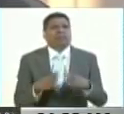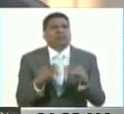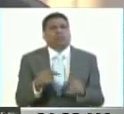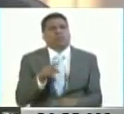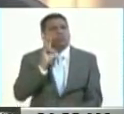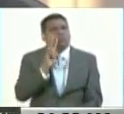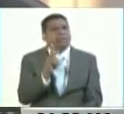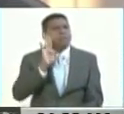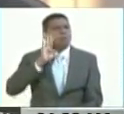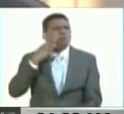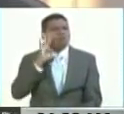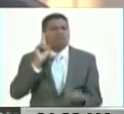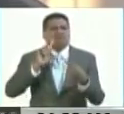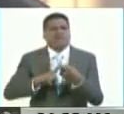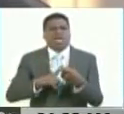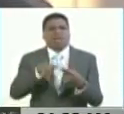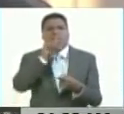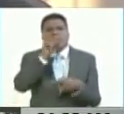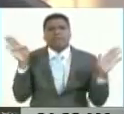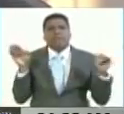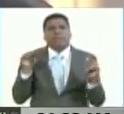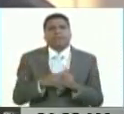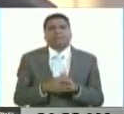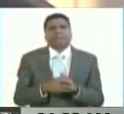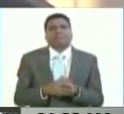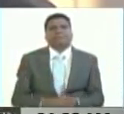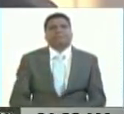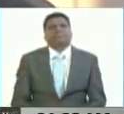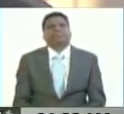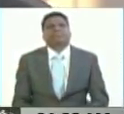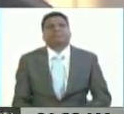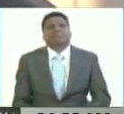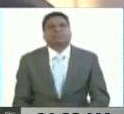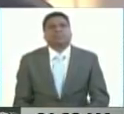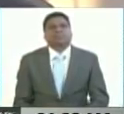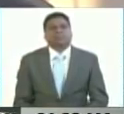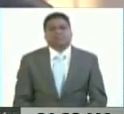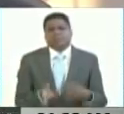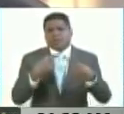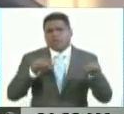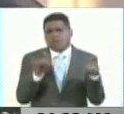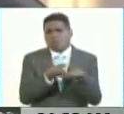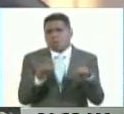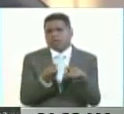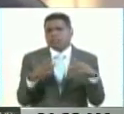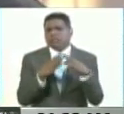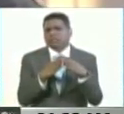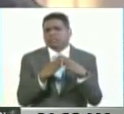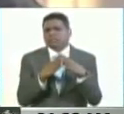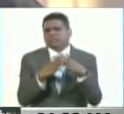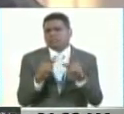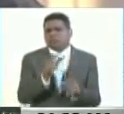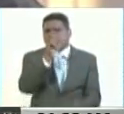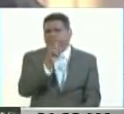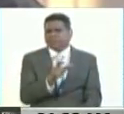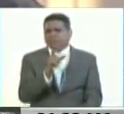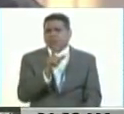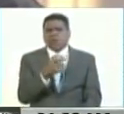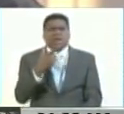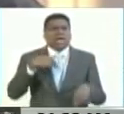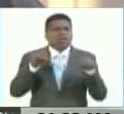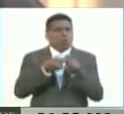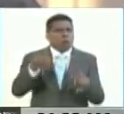redes sociales. Yo estaba comentando hace rato que existe como un especie de síndrome de Estocolmo, donde la gente siempre está